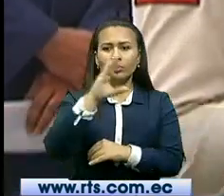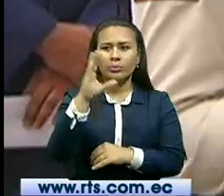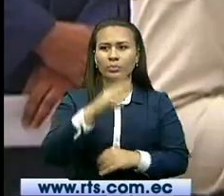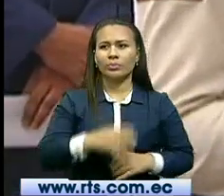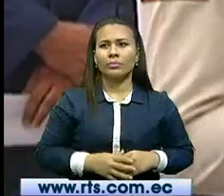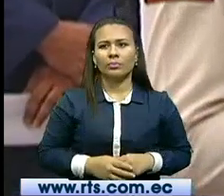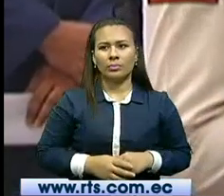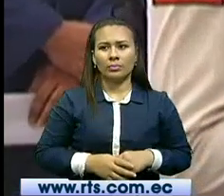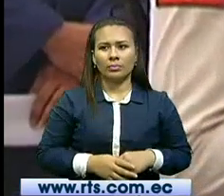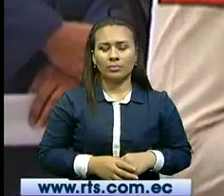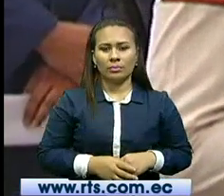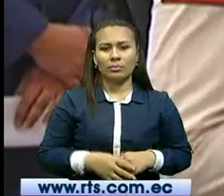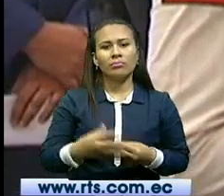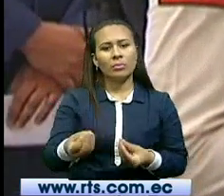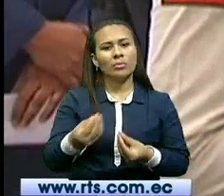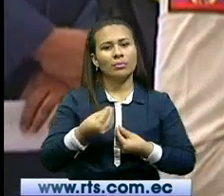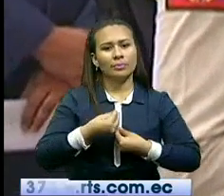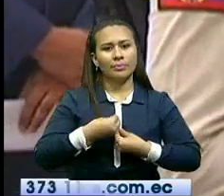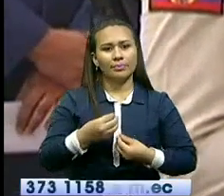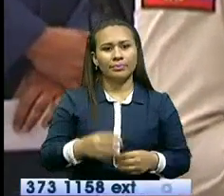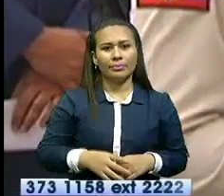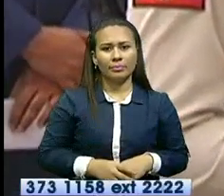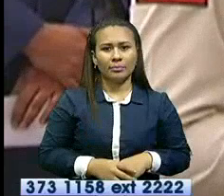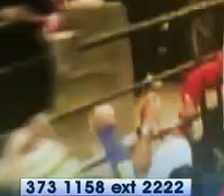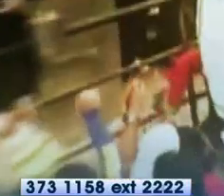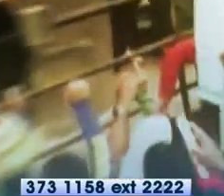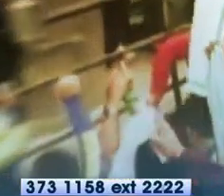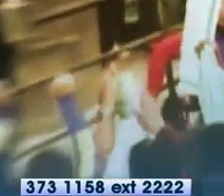Informó Pilar Vera.